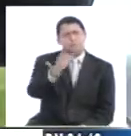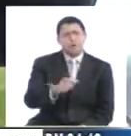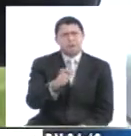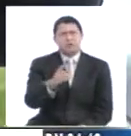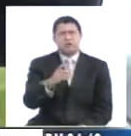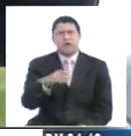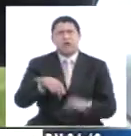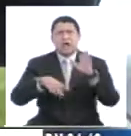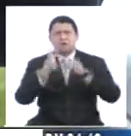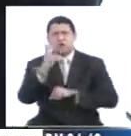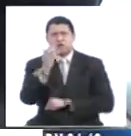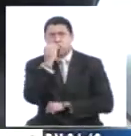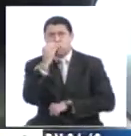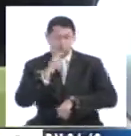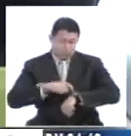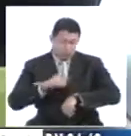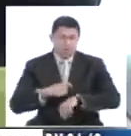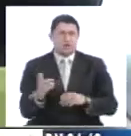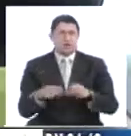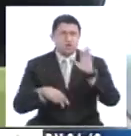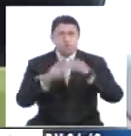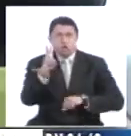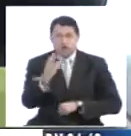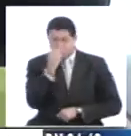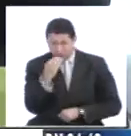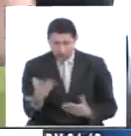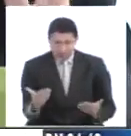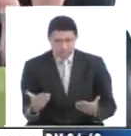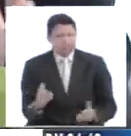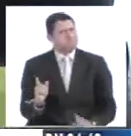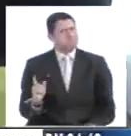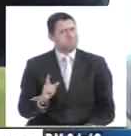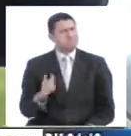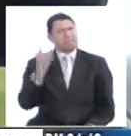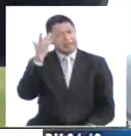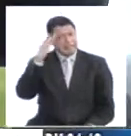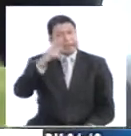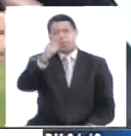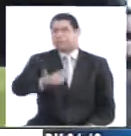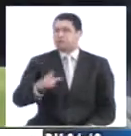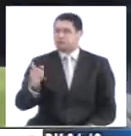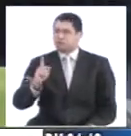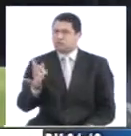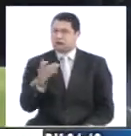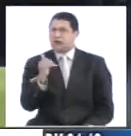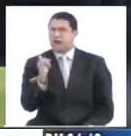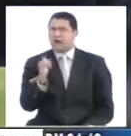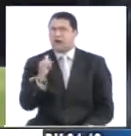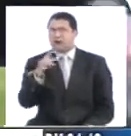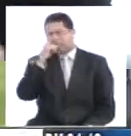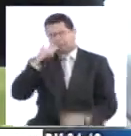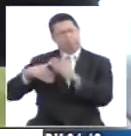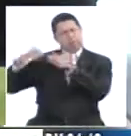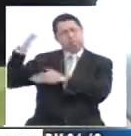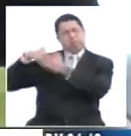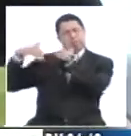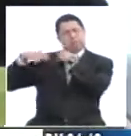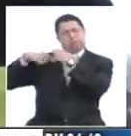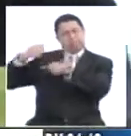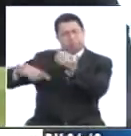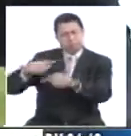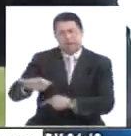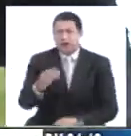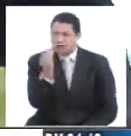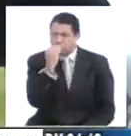almuerza en el mediodía por horario son las dos hay que comer y es una creencia una creencia que existen de nuestros ancestros que hay que